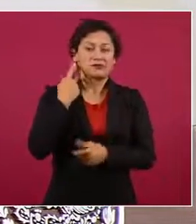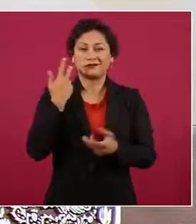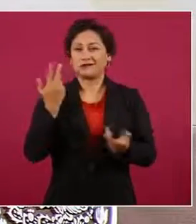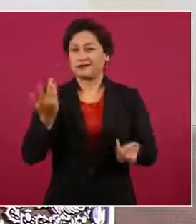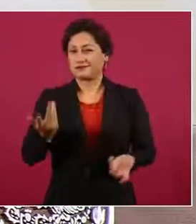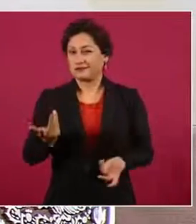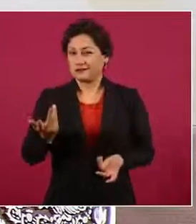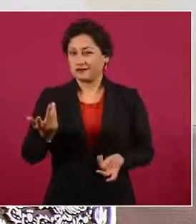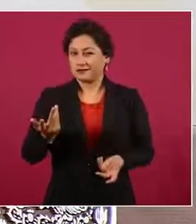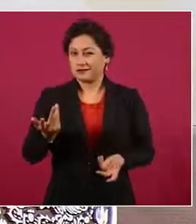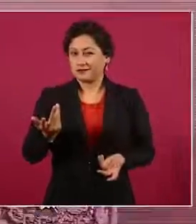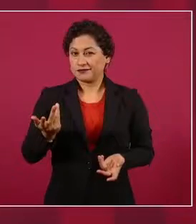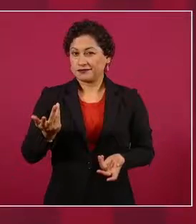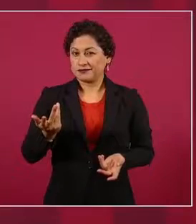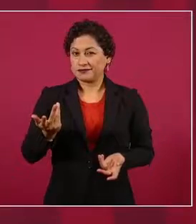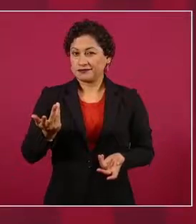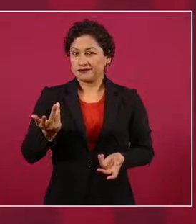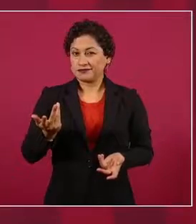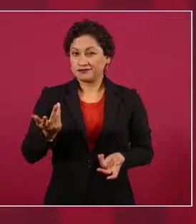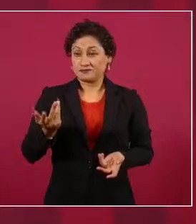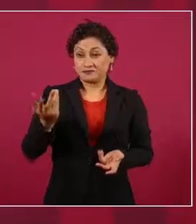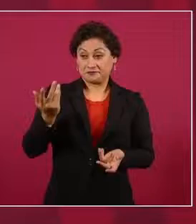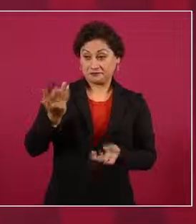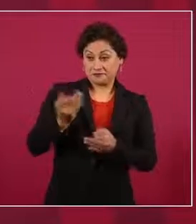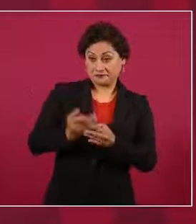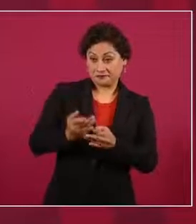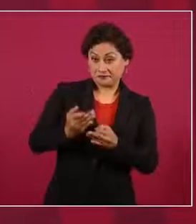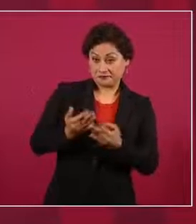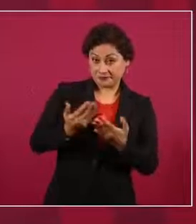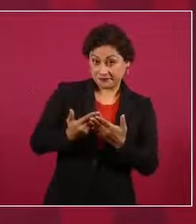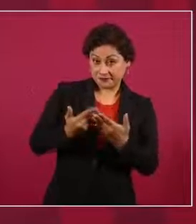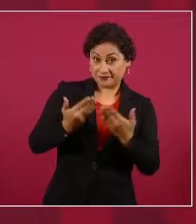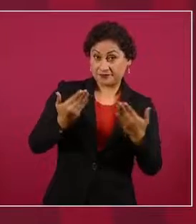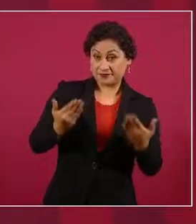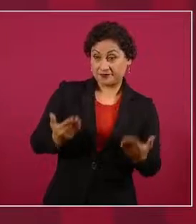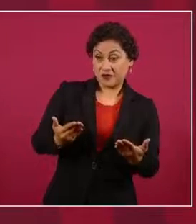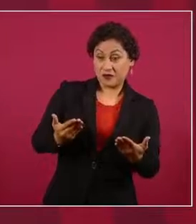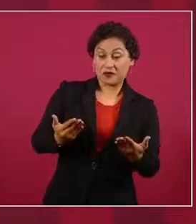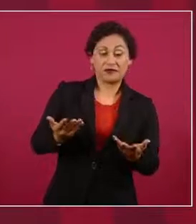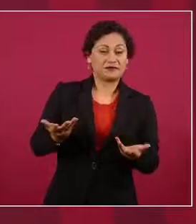y pues ya no